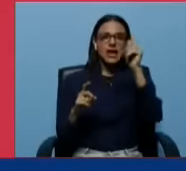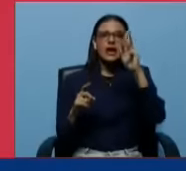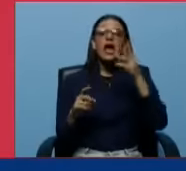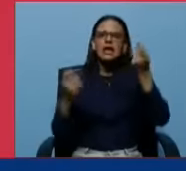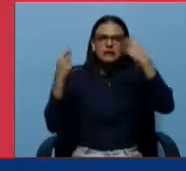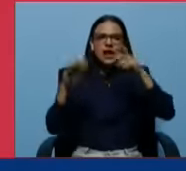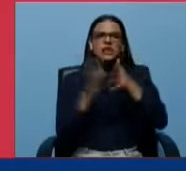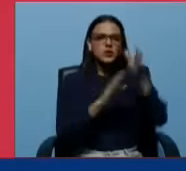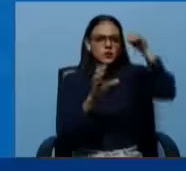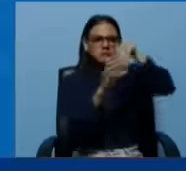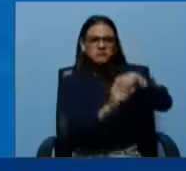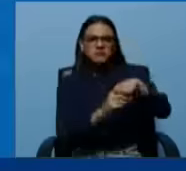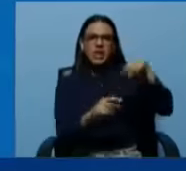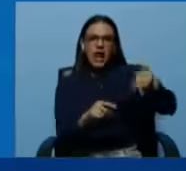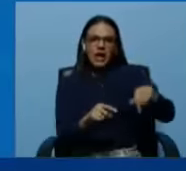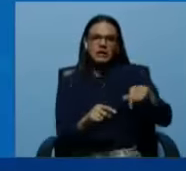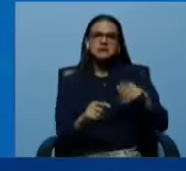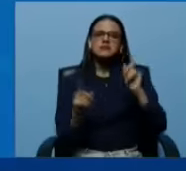en el 19.